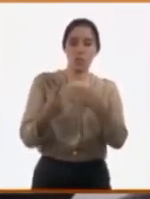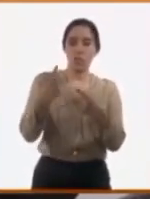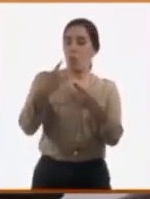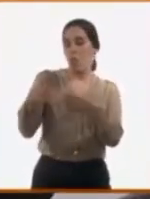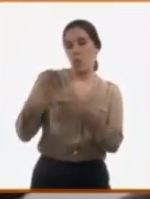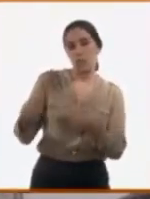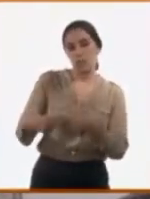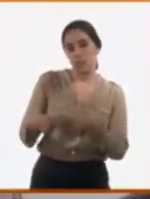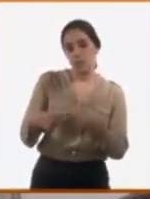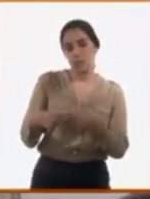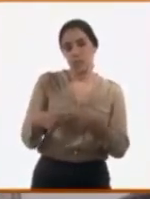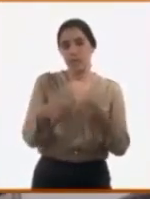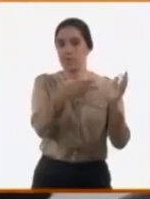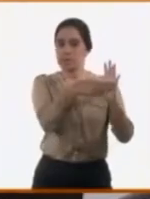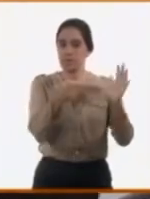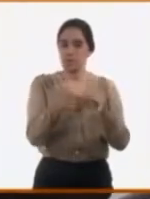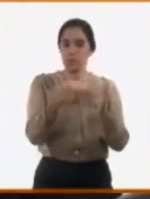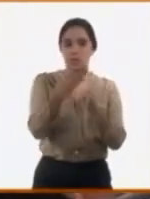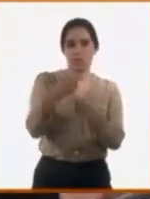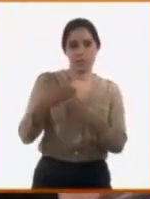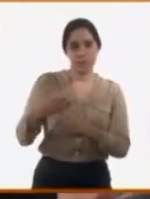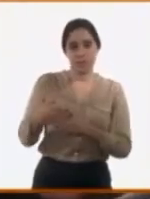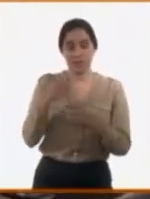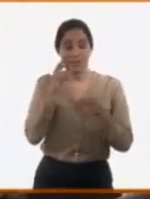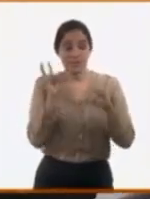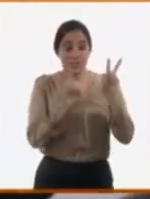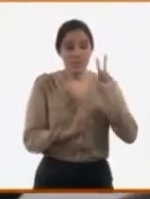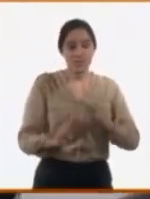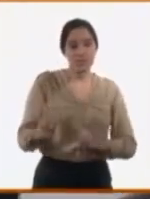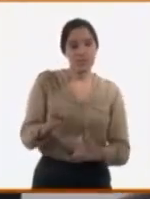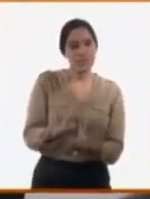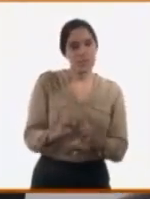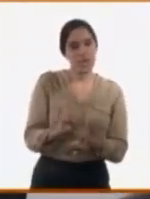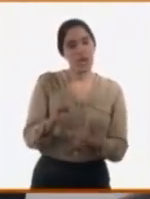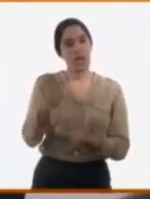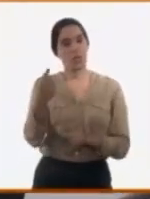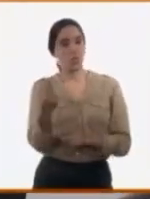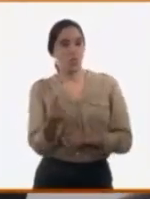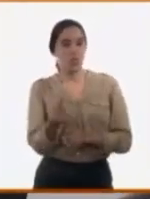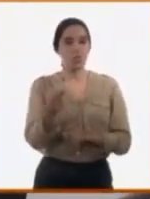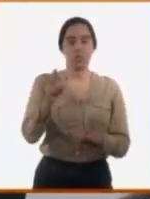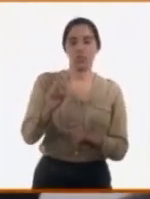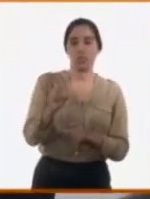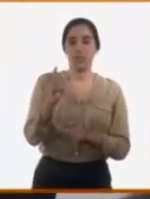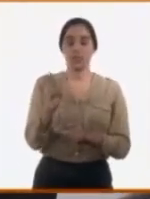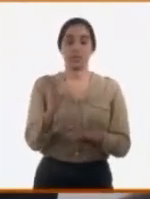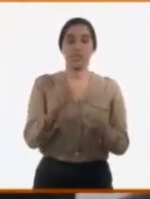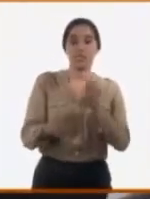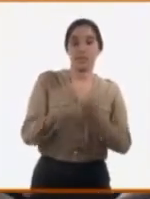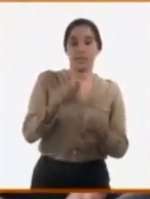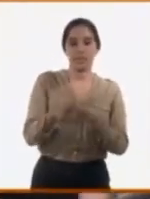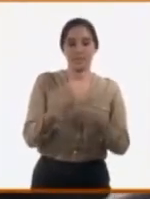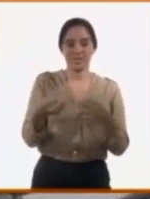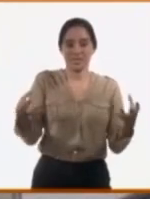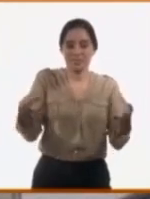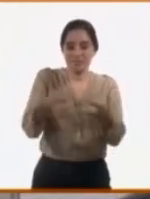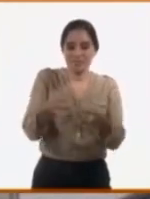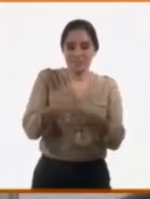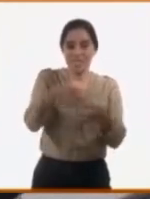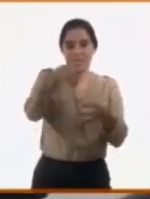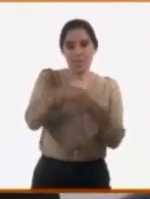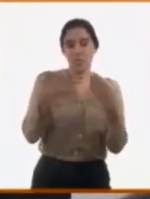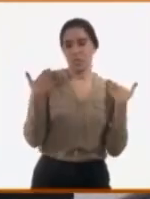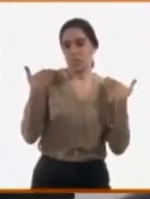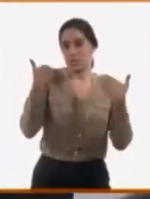que siempre decimos que hay que revisar los niveles de precedencia por lo tanto es muy importante Por eso digo el papel del colectivo de año los colectivos de